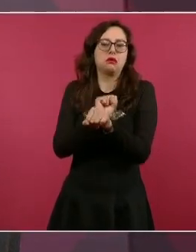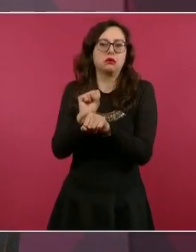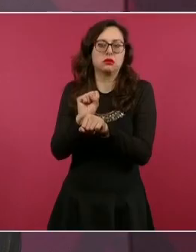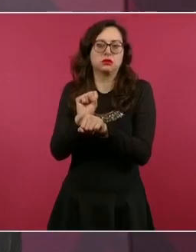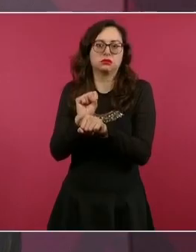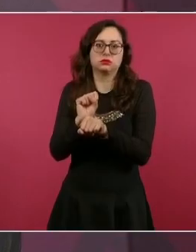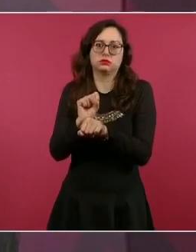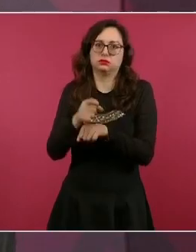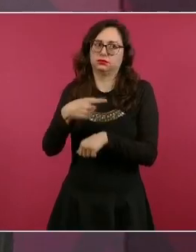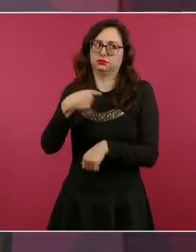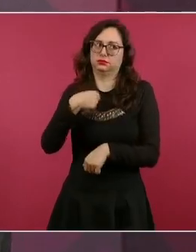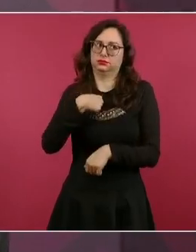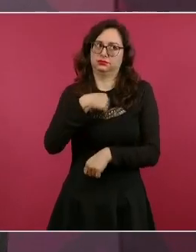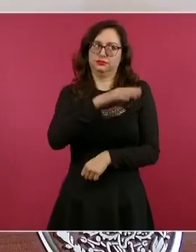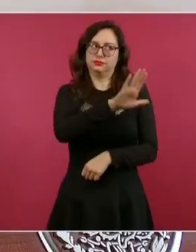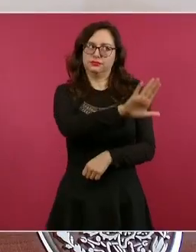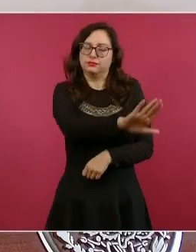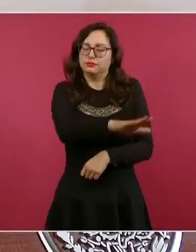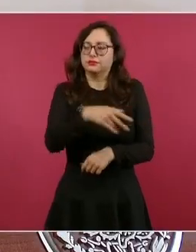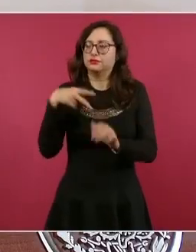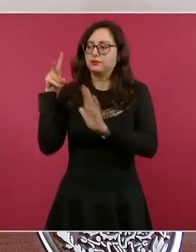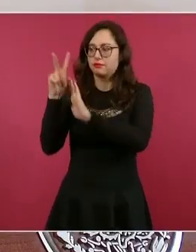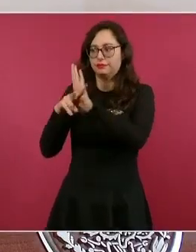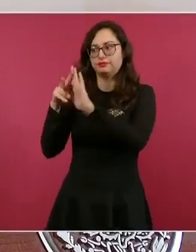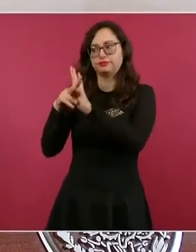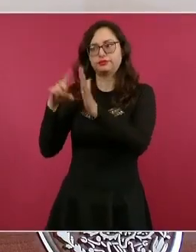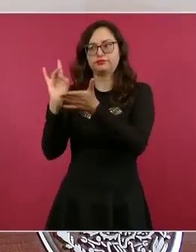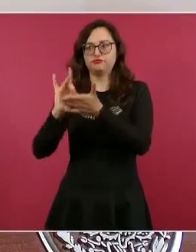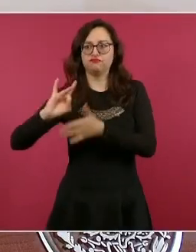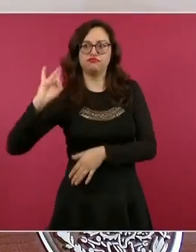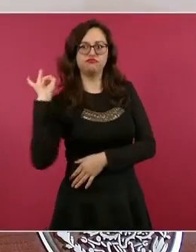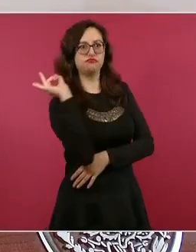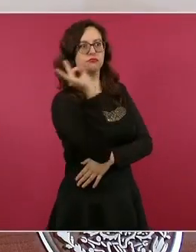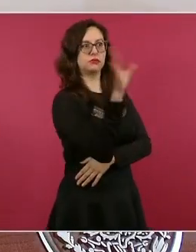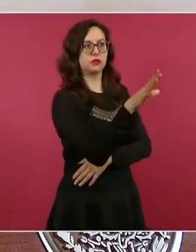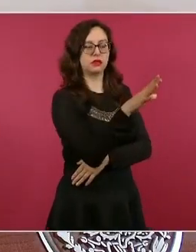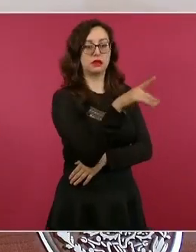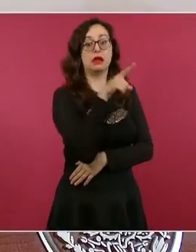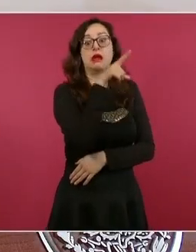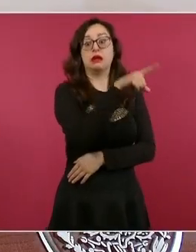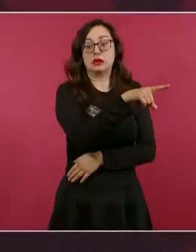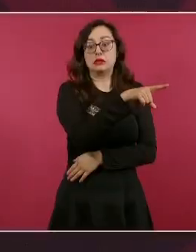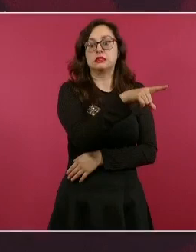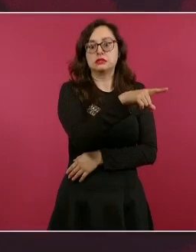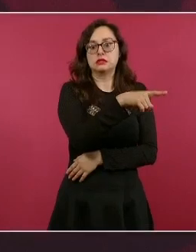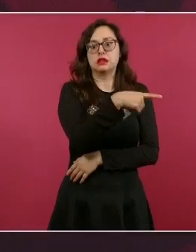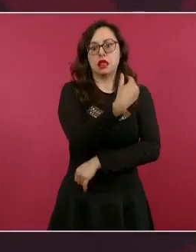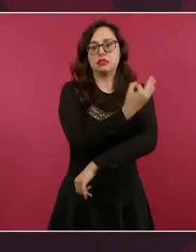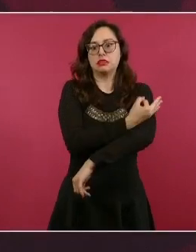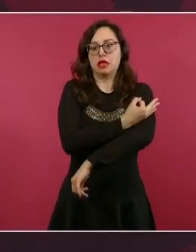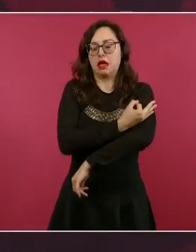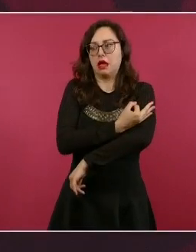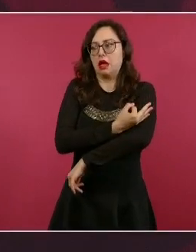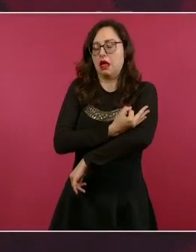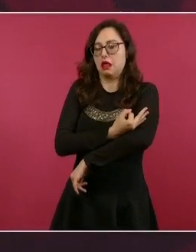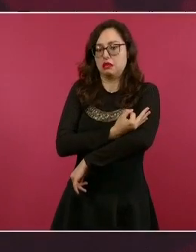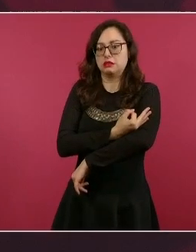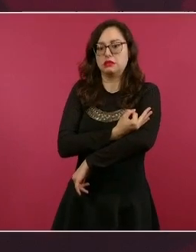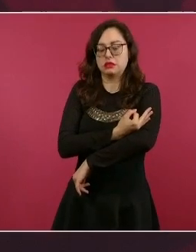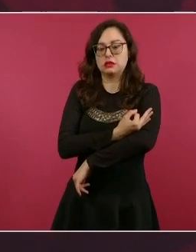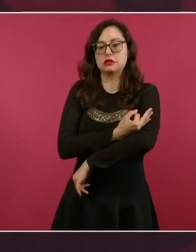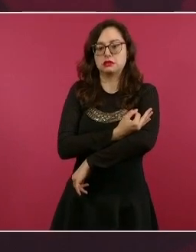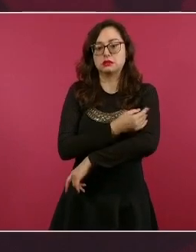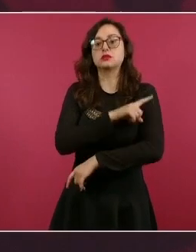en respuesta, como ayer se dio a conocer ese video y también se lo envié al presidente